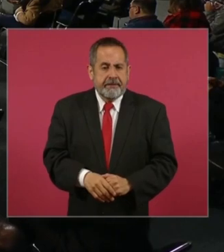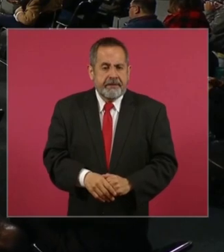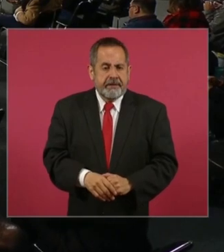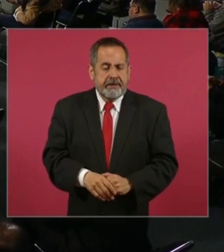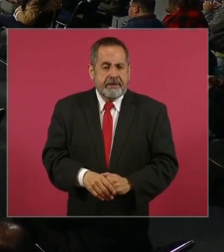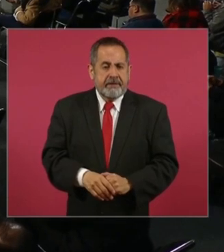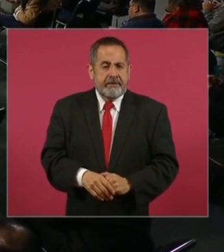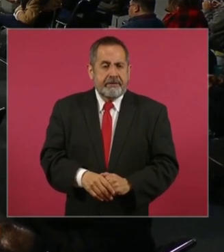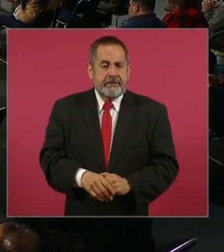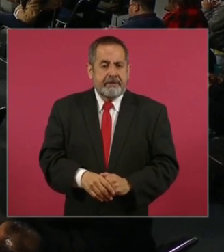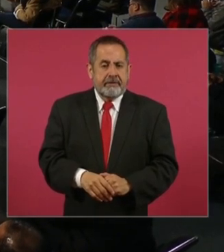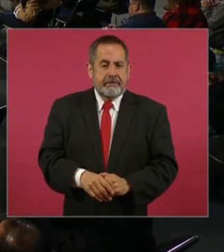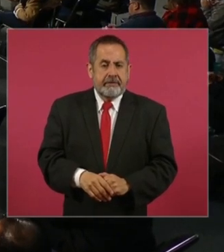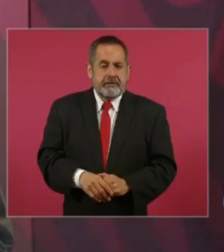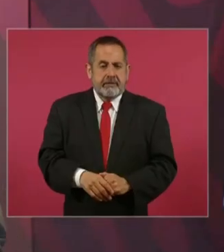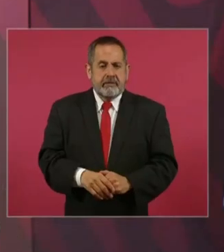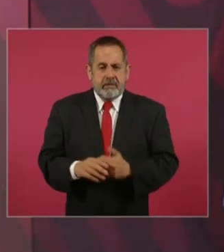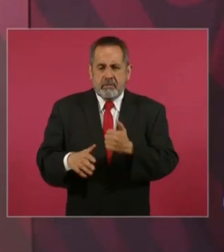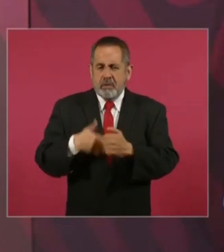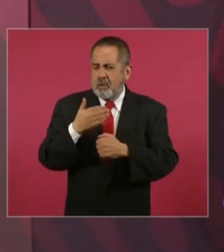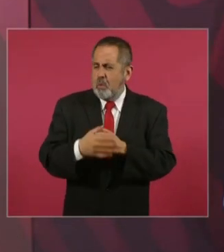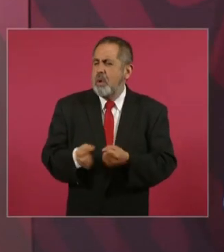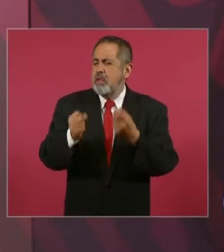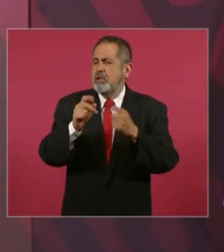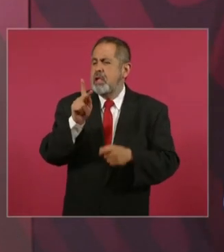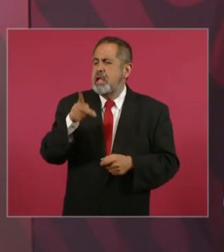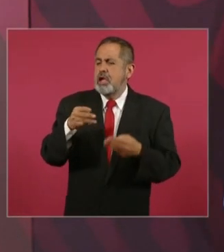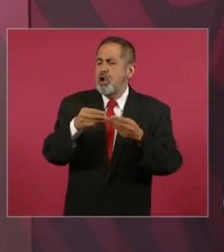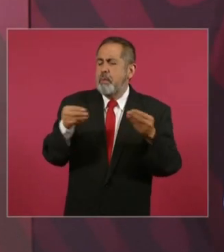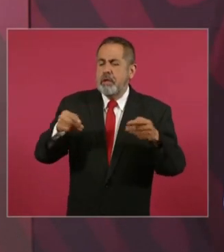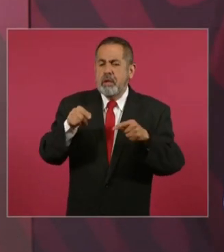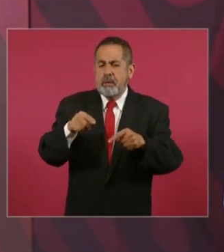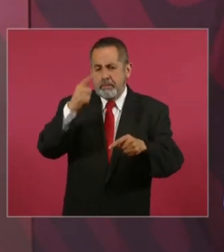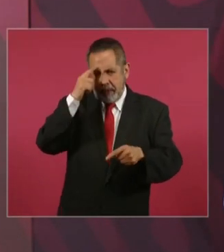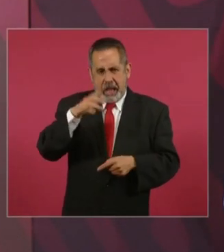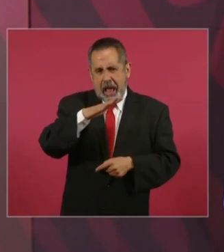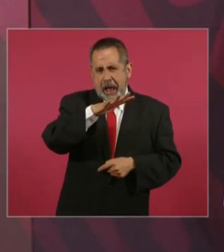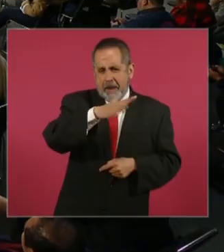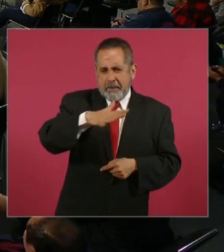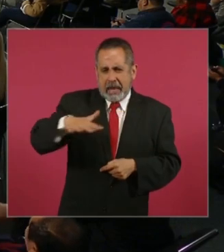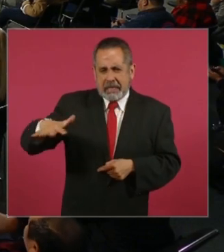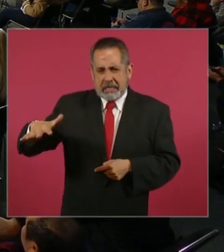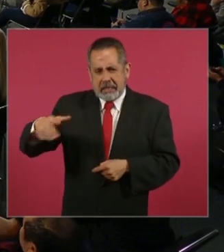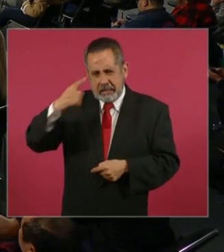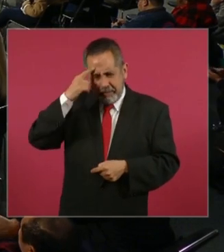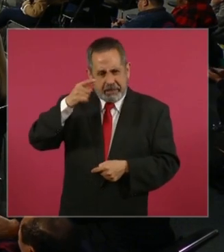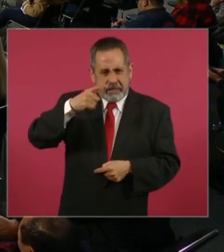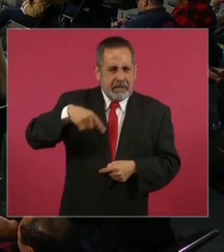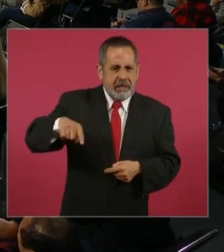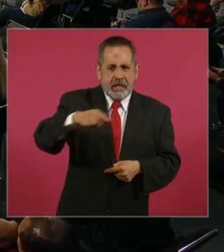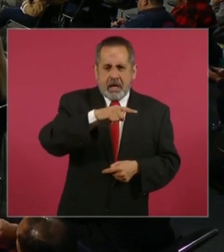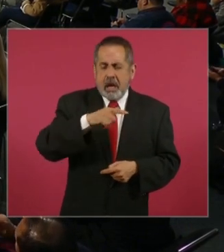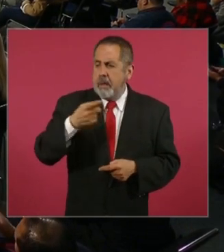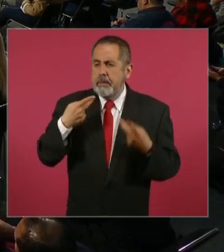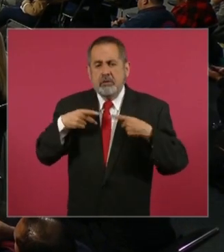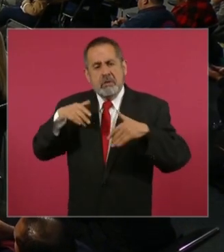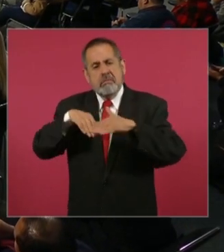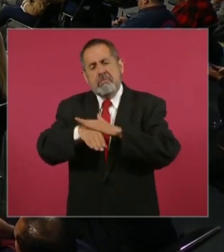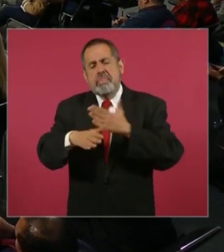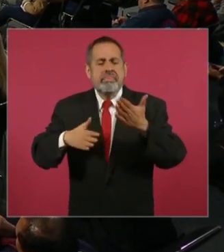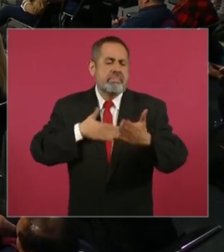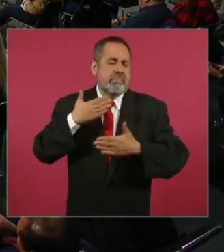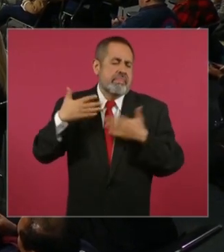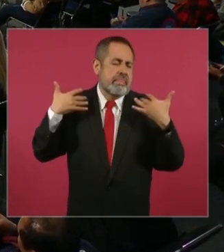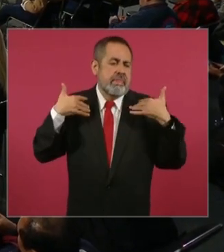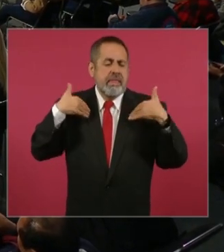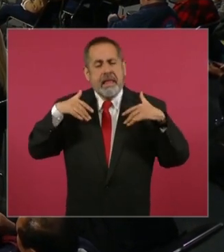vamos a dejar cuántos kilómetros de playas para el disfrute de la gente,